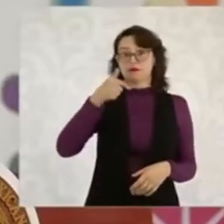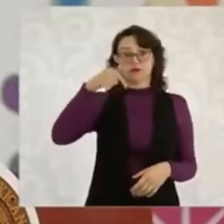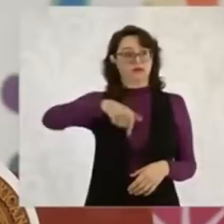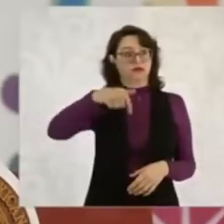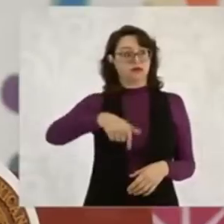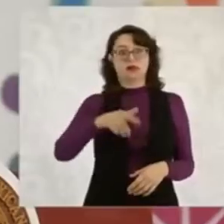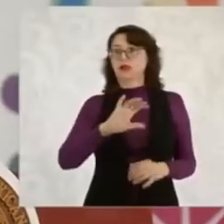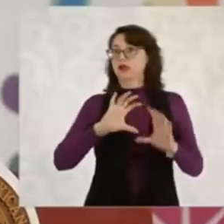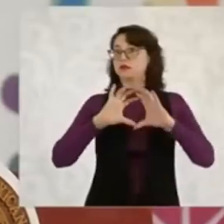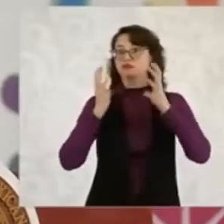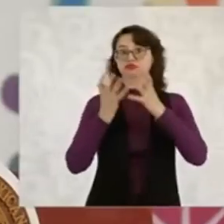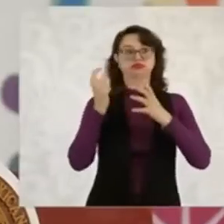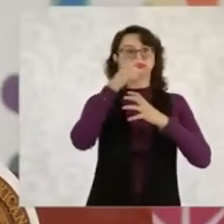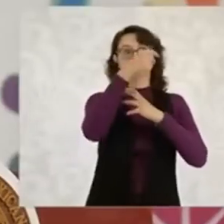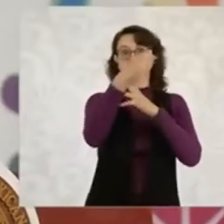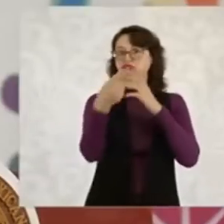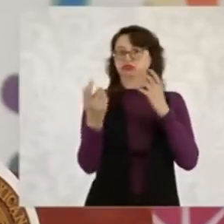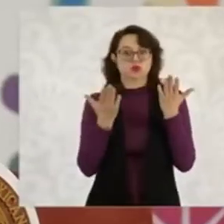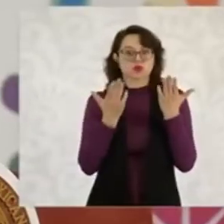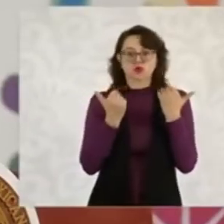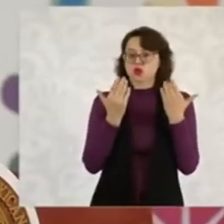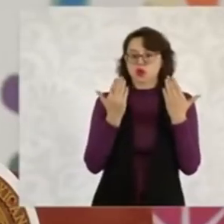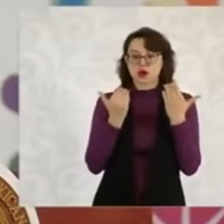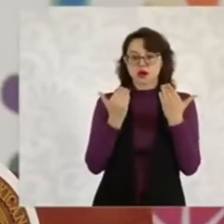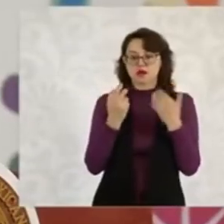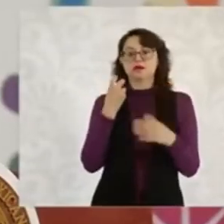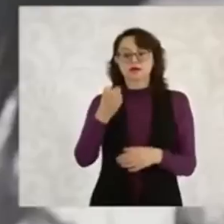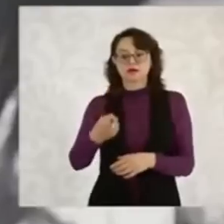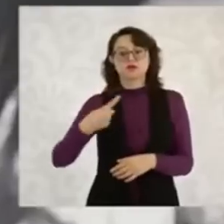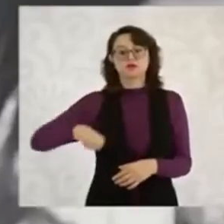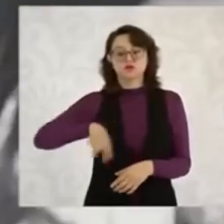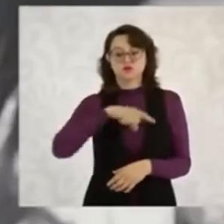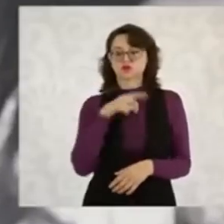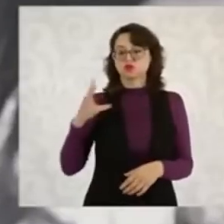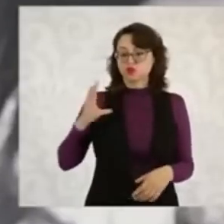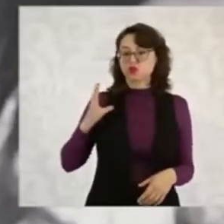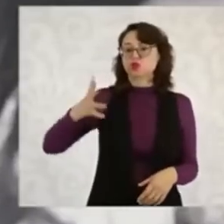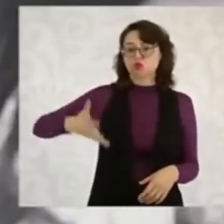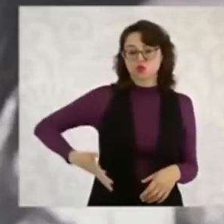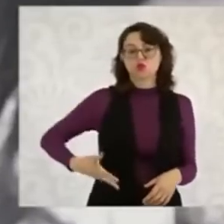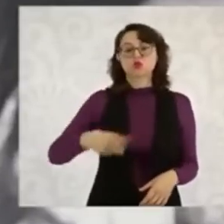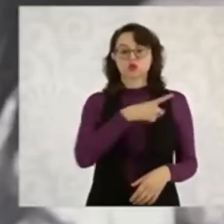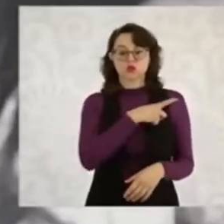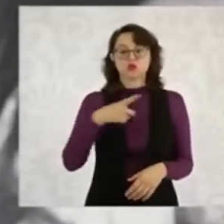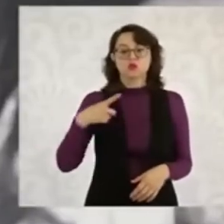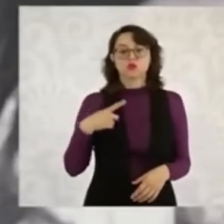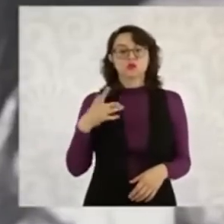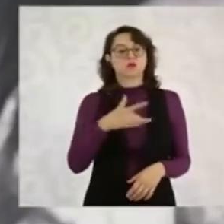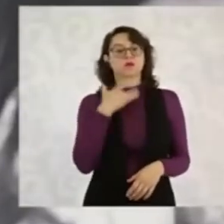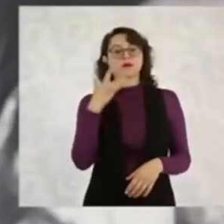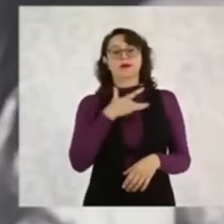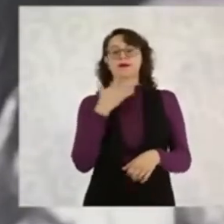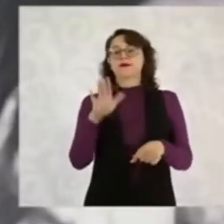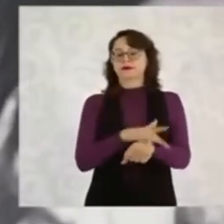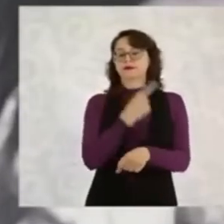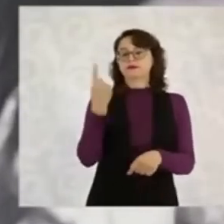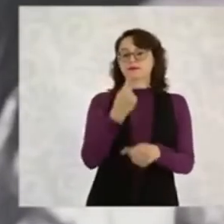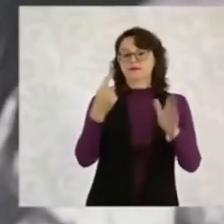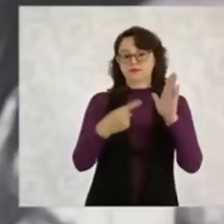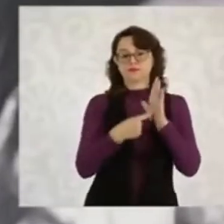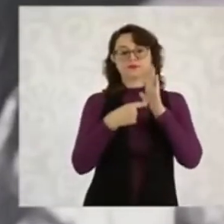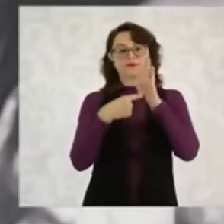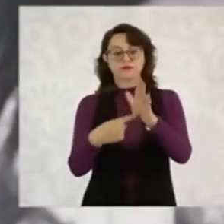sentido debemos sentirnos muy orgullosos, porque justamente lo que estamos demostrando con esto es que dentro del